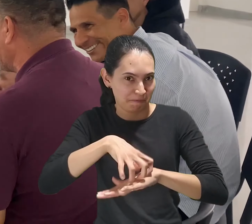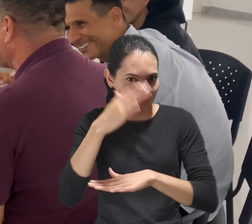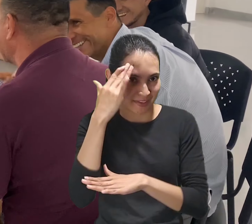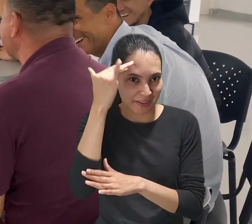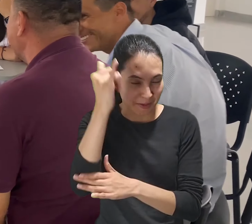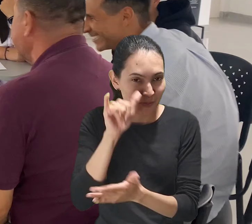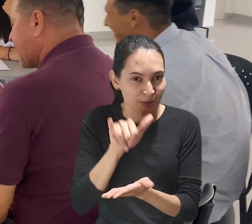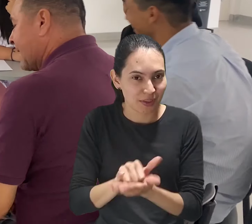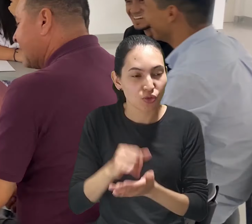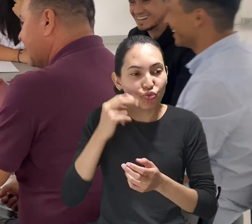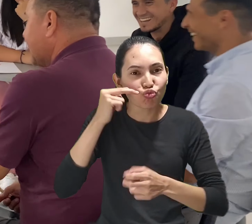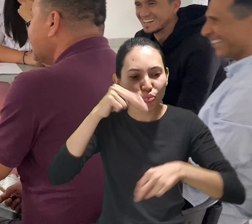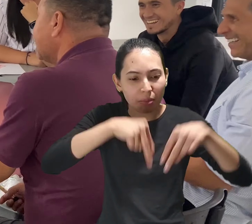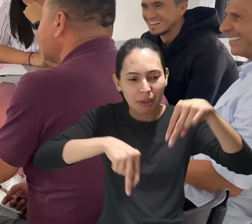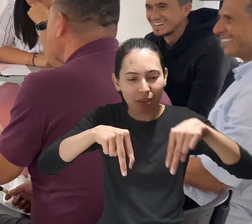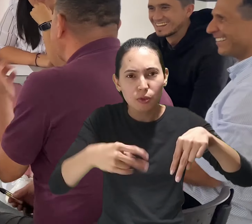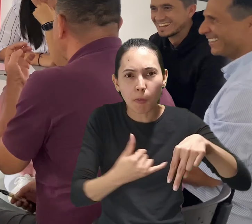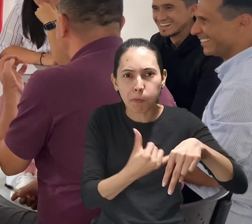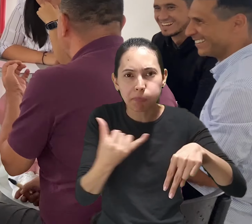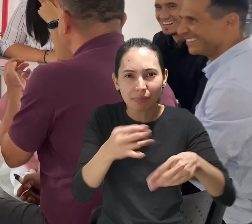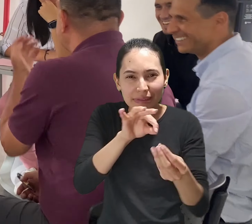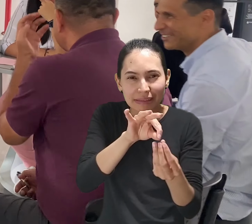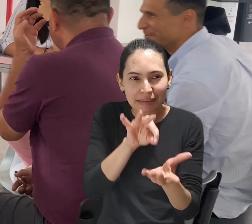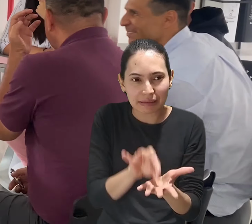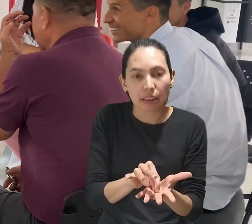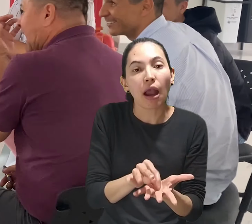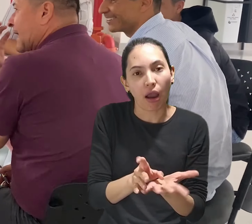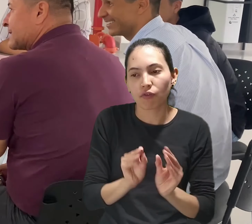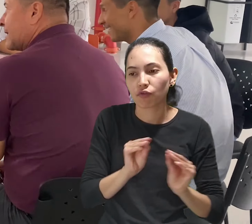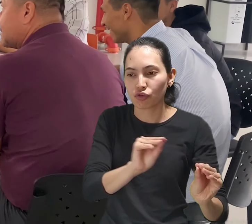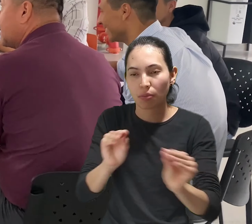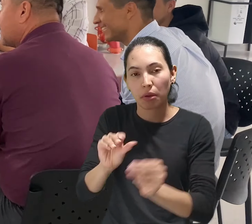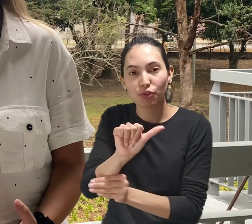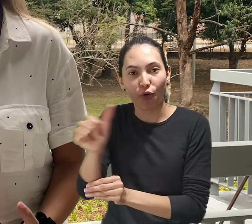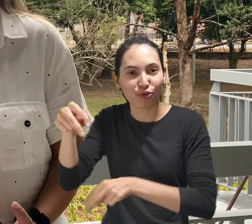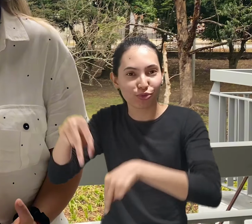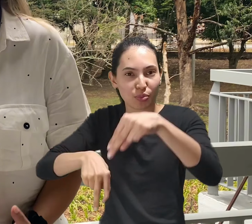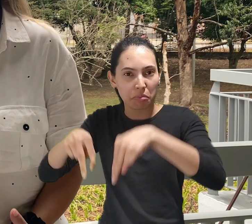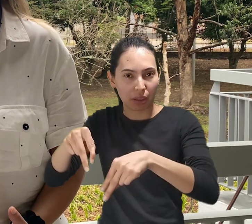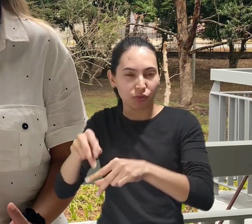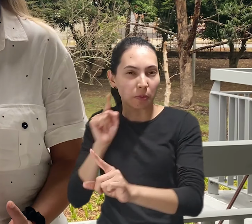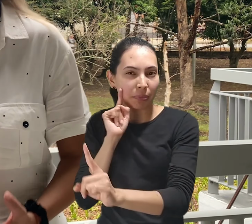de la unidad académica. Es importante esa esencia